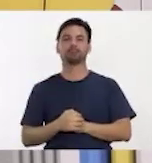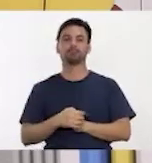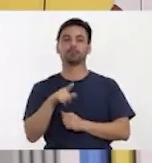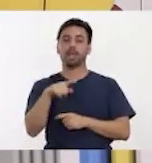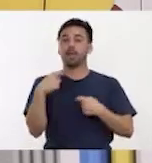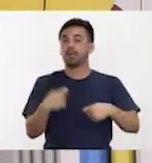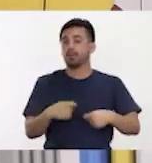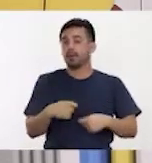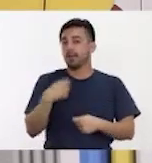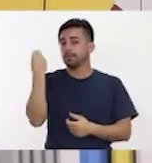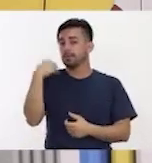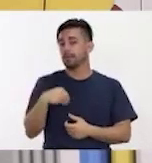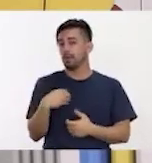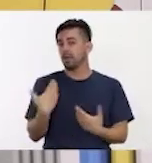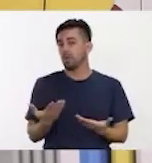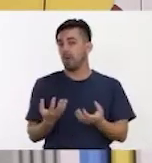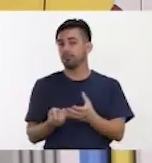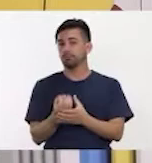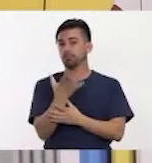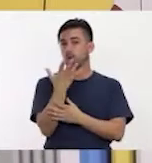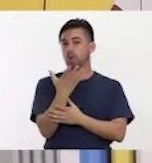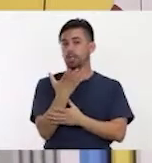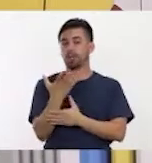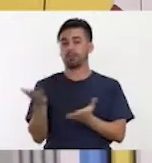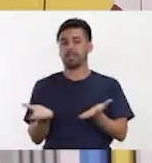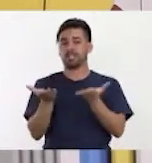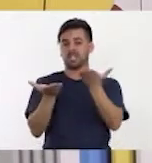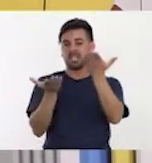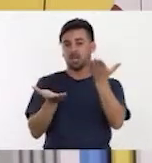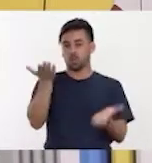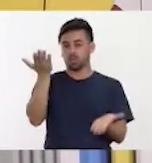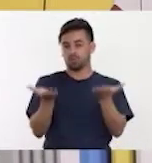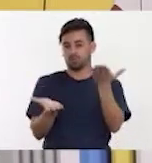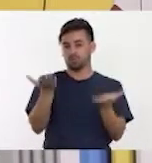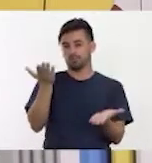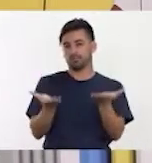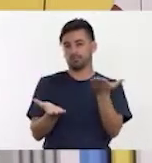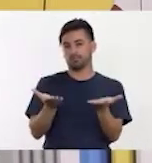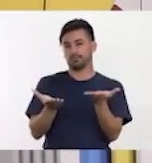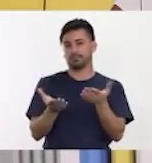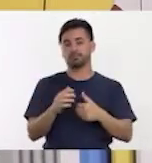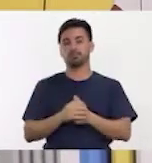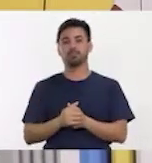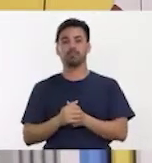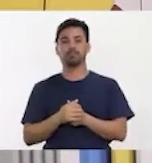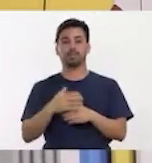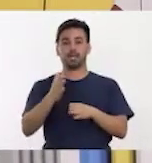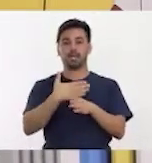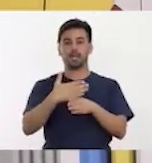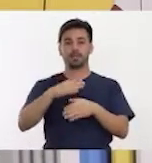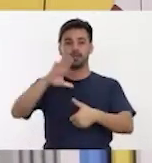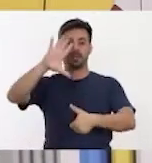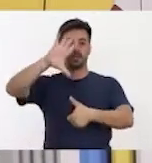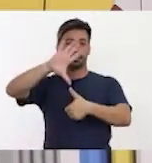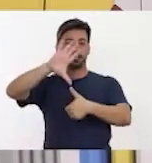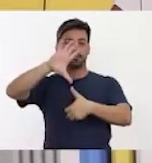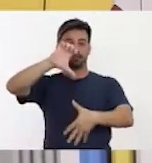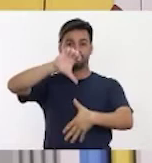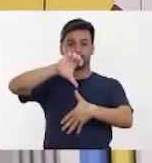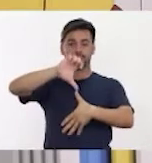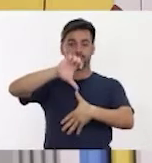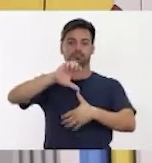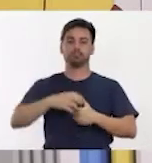presente el origen del desarrollo desigual entre ambas regiones. Desarrollo desigual que